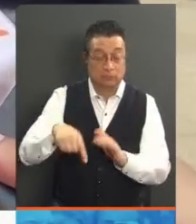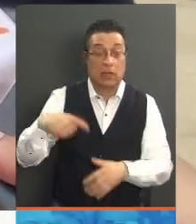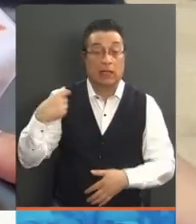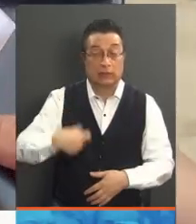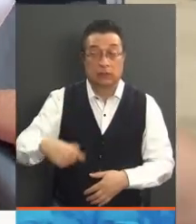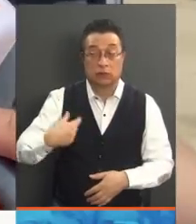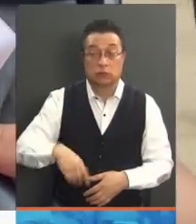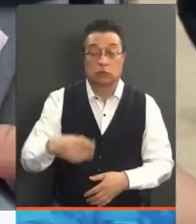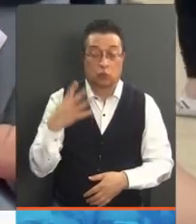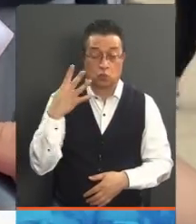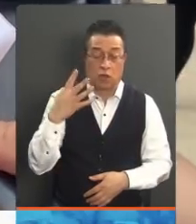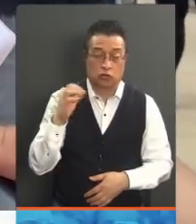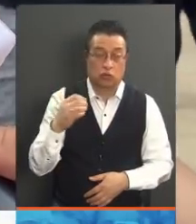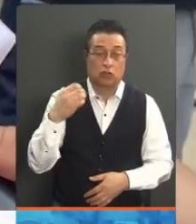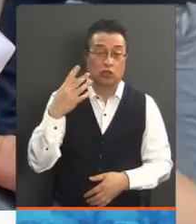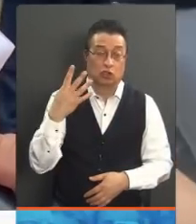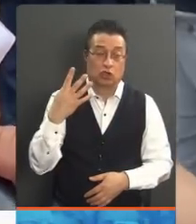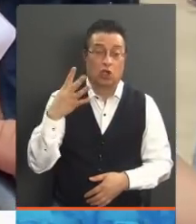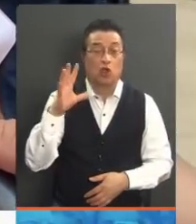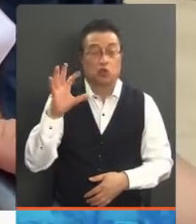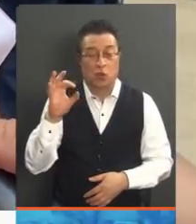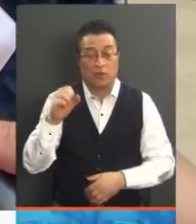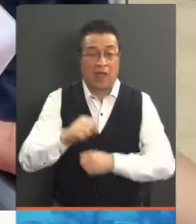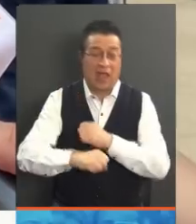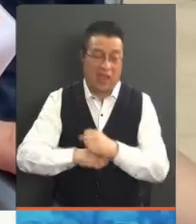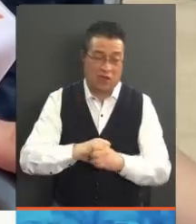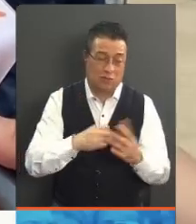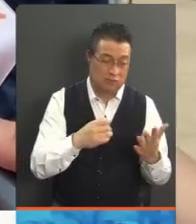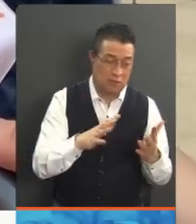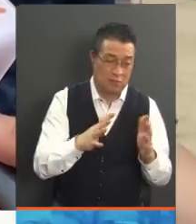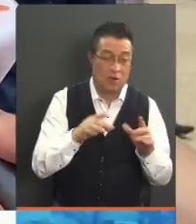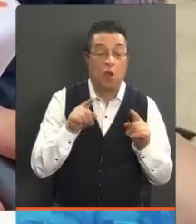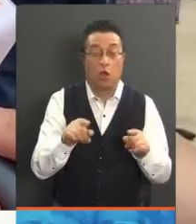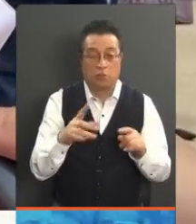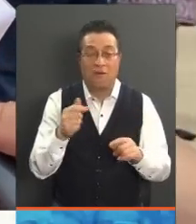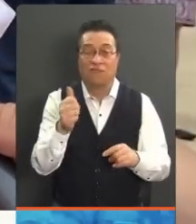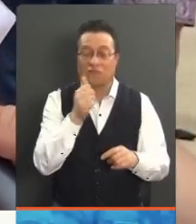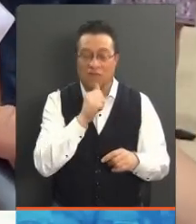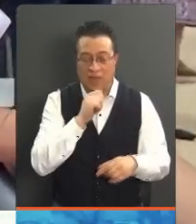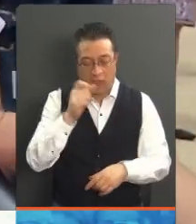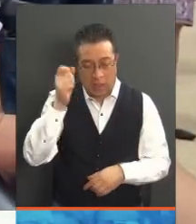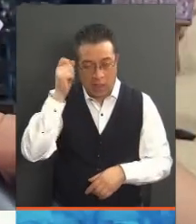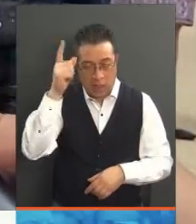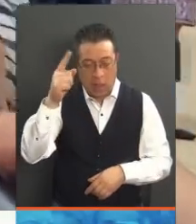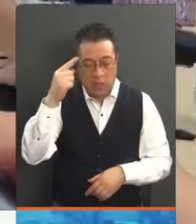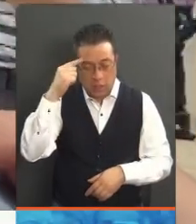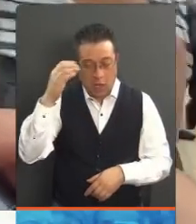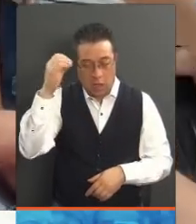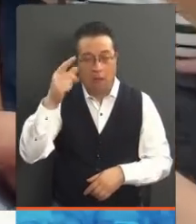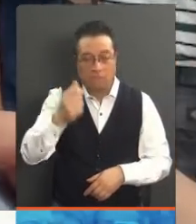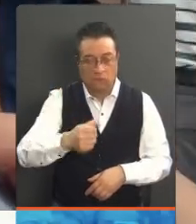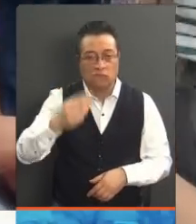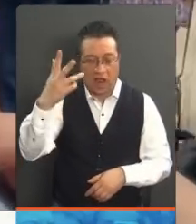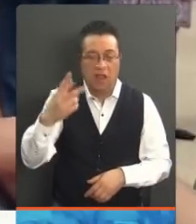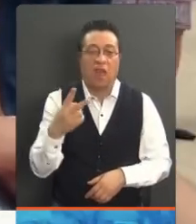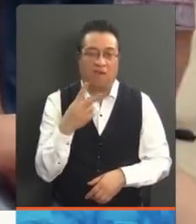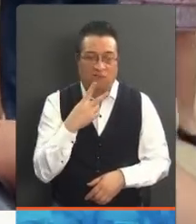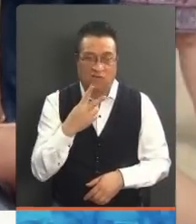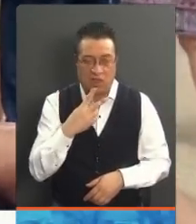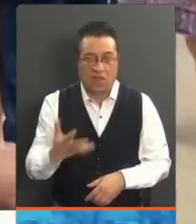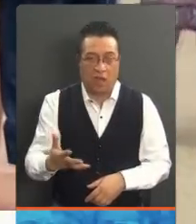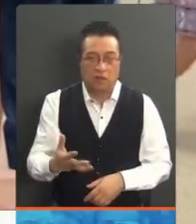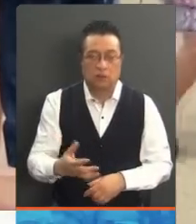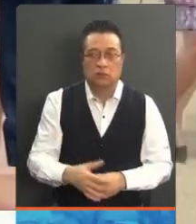últimos 4 o 5 décadas es la falta de conocimiento y apreciación del valor de la vida.